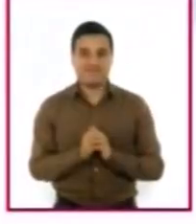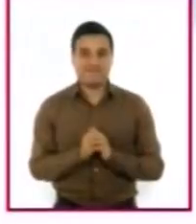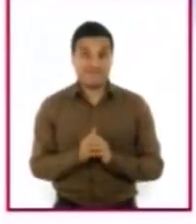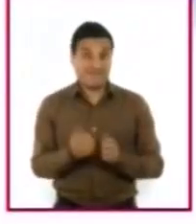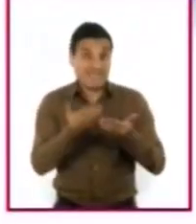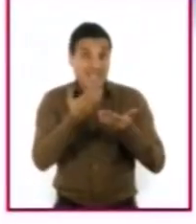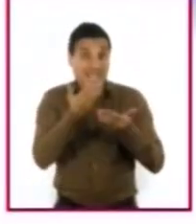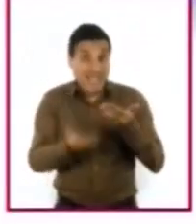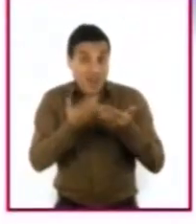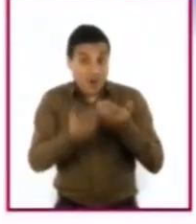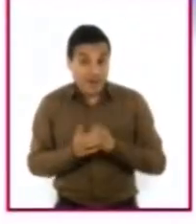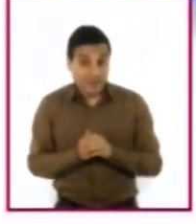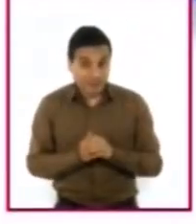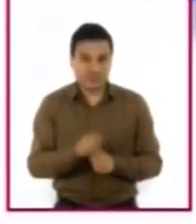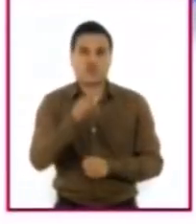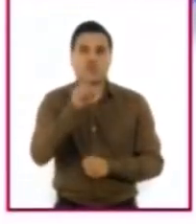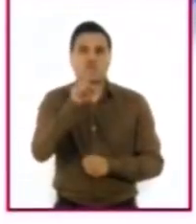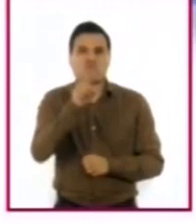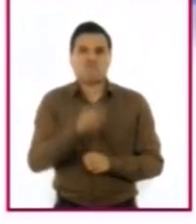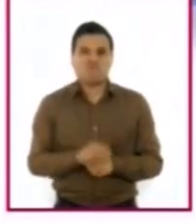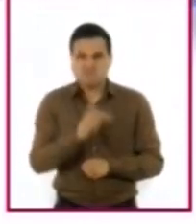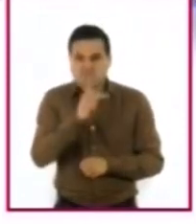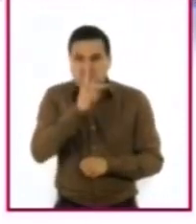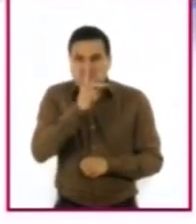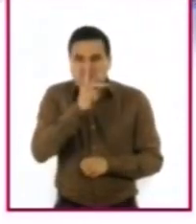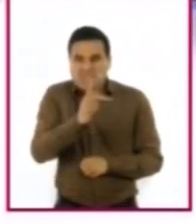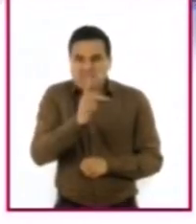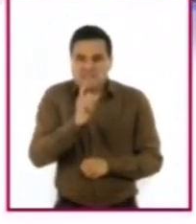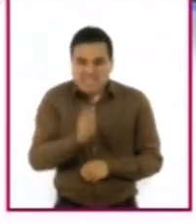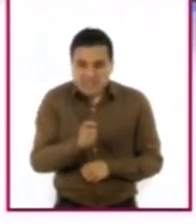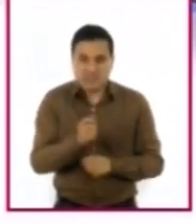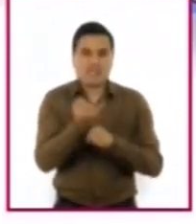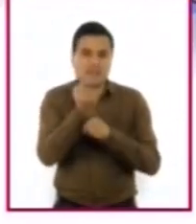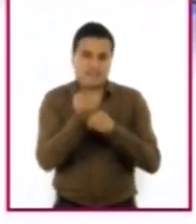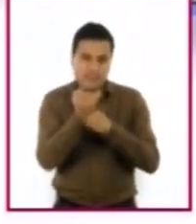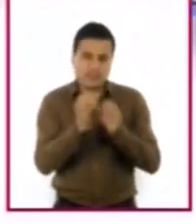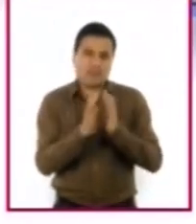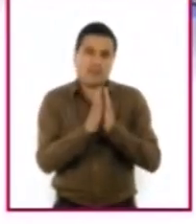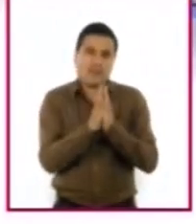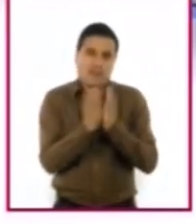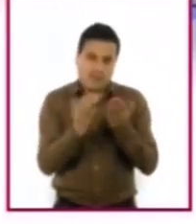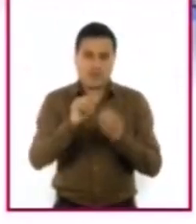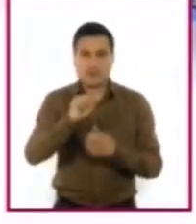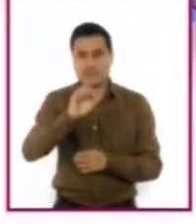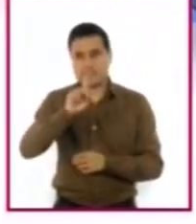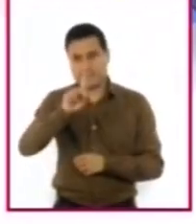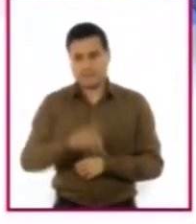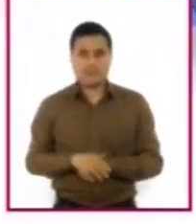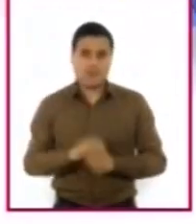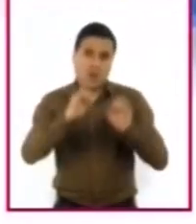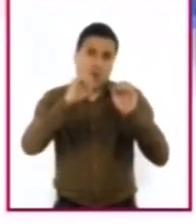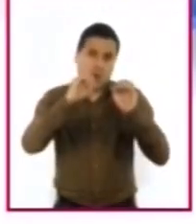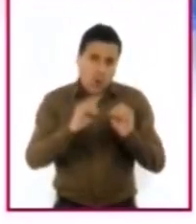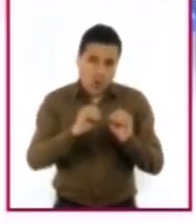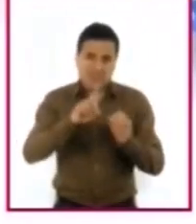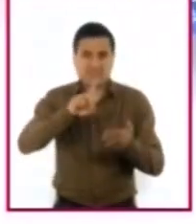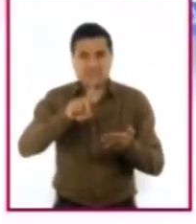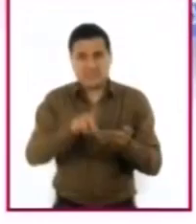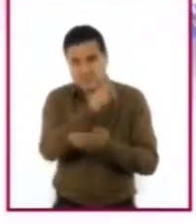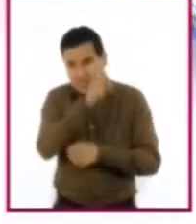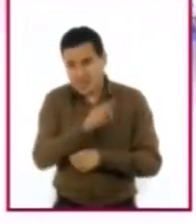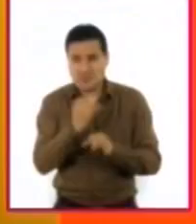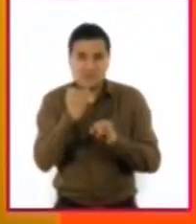que busquen su definición. Pueden investigar en su libro de texto y también en otros medios impresos